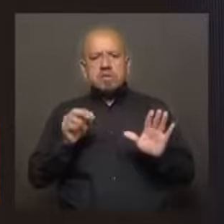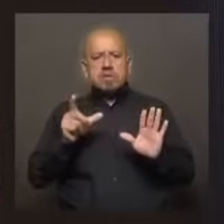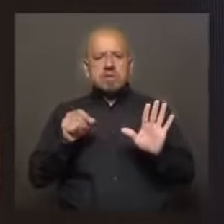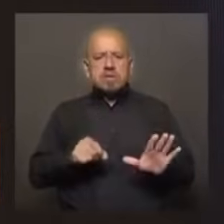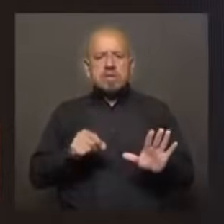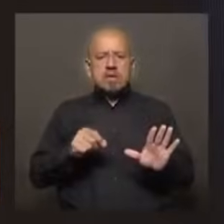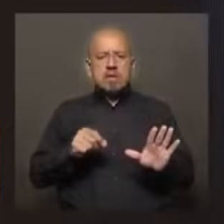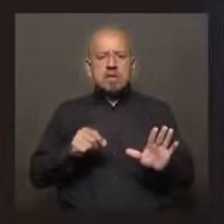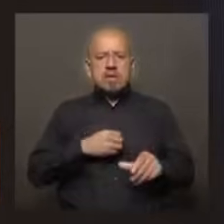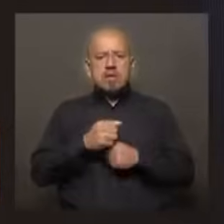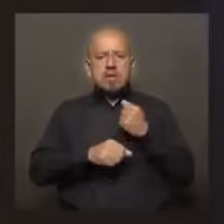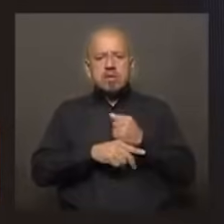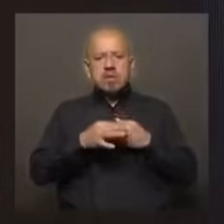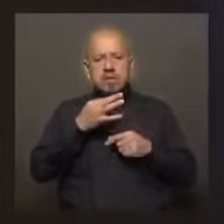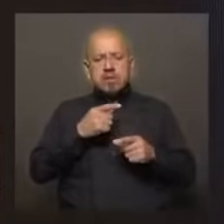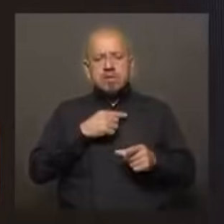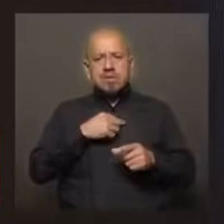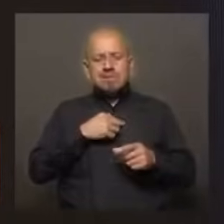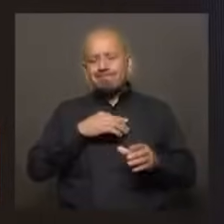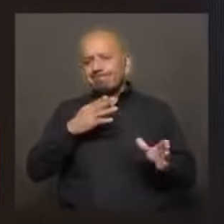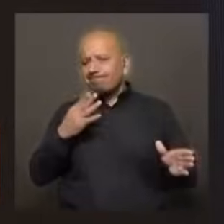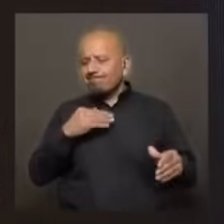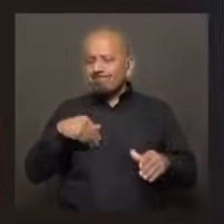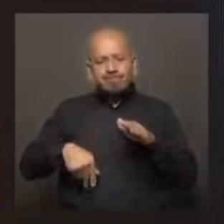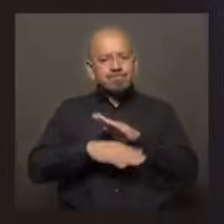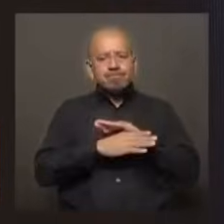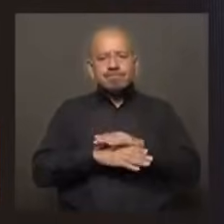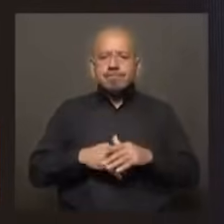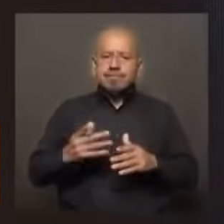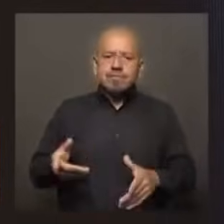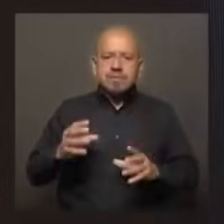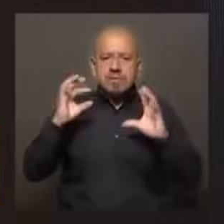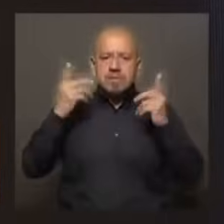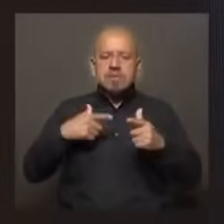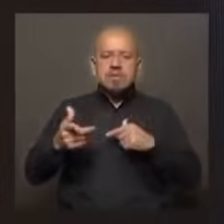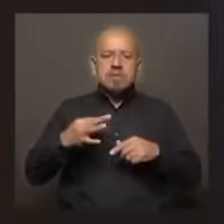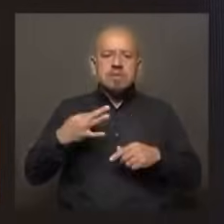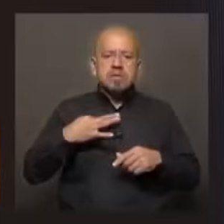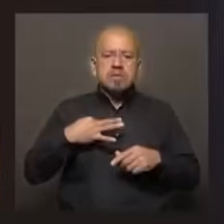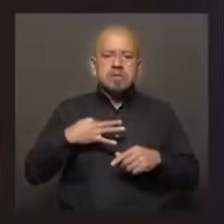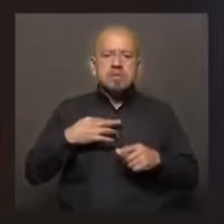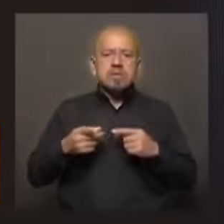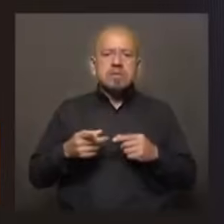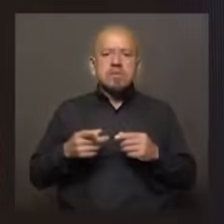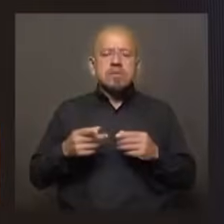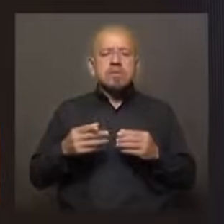años tomar finalmente la decisión de salir de una situación en la que vive más de la mitad de su vida y que quienes la